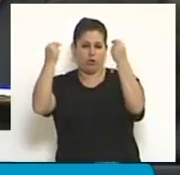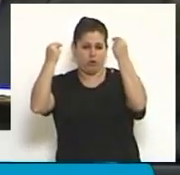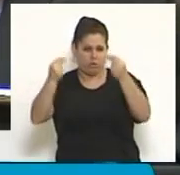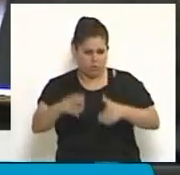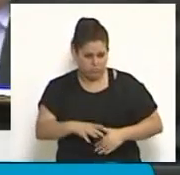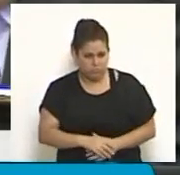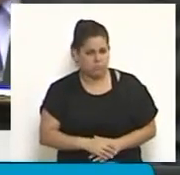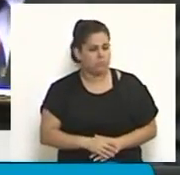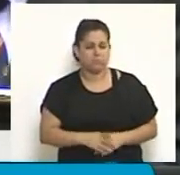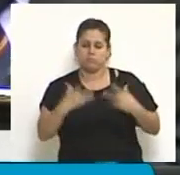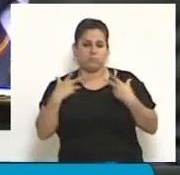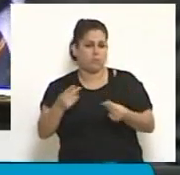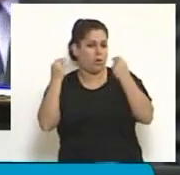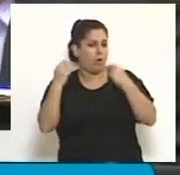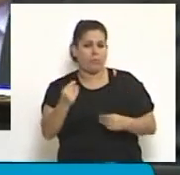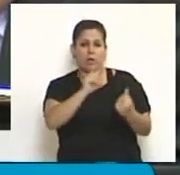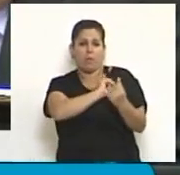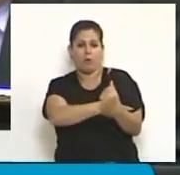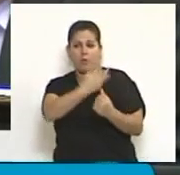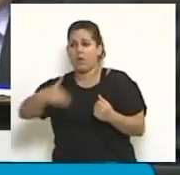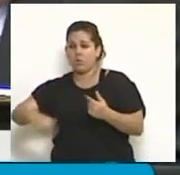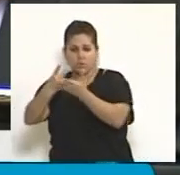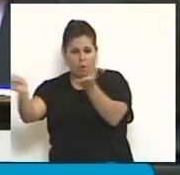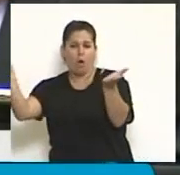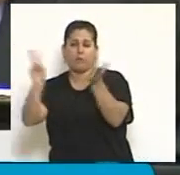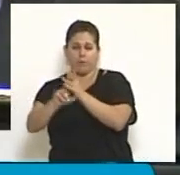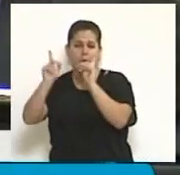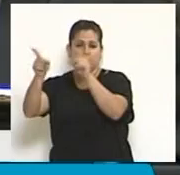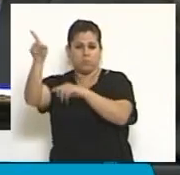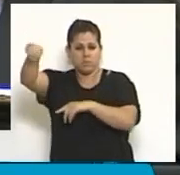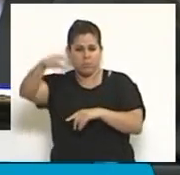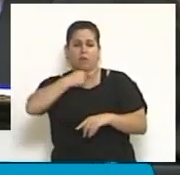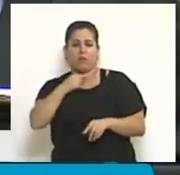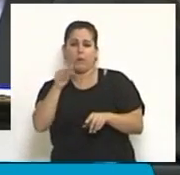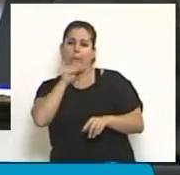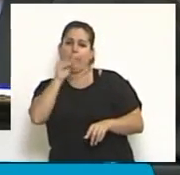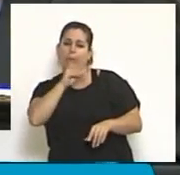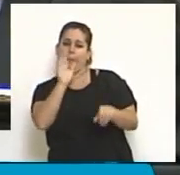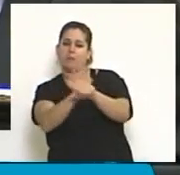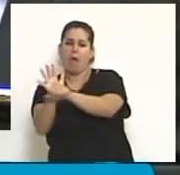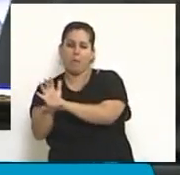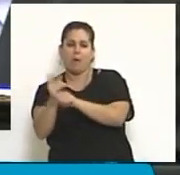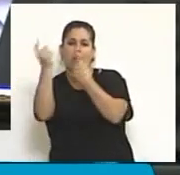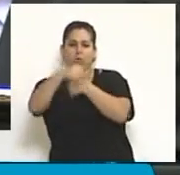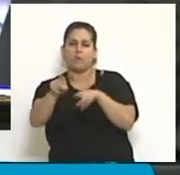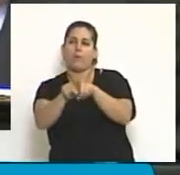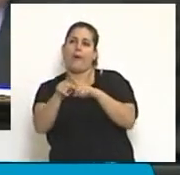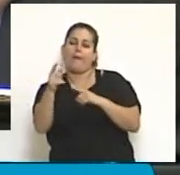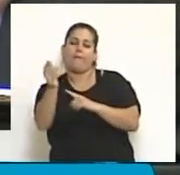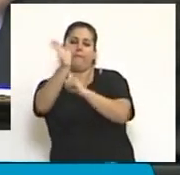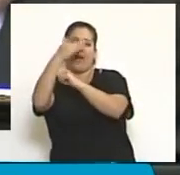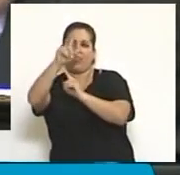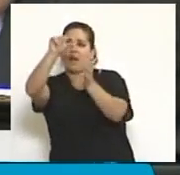proyectos, dado que una vez más el Poder Ejecutivo Nacional intenta enmascarar detrás de pretendidas banderas nacionales